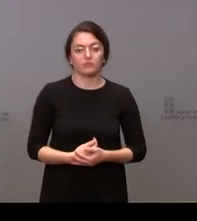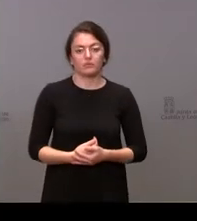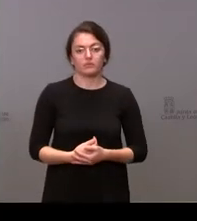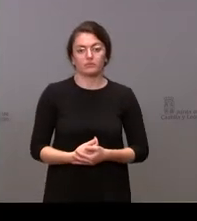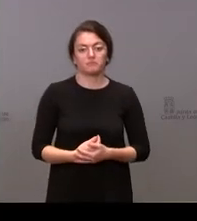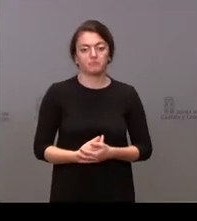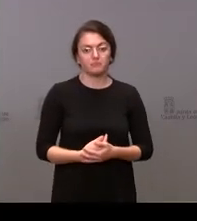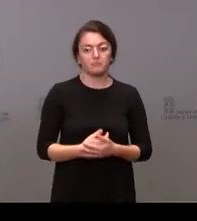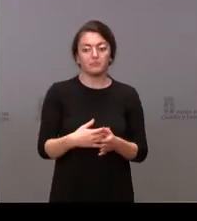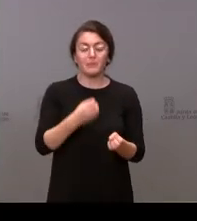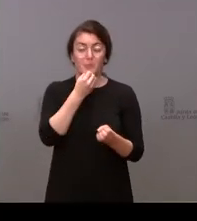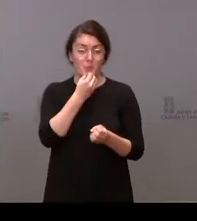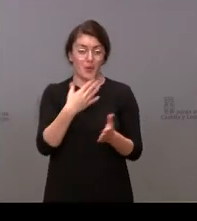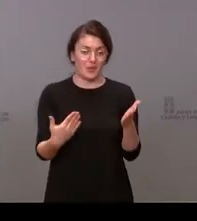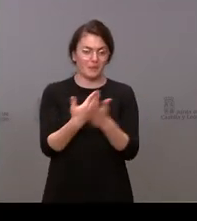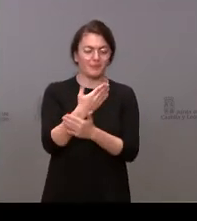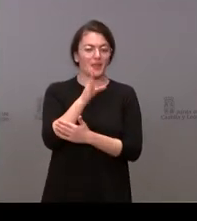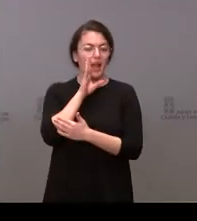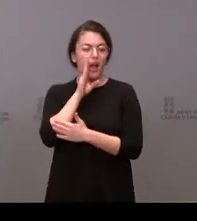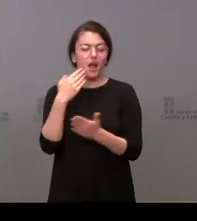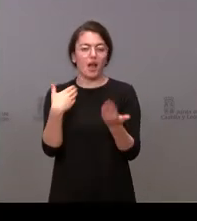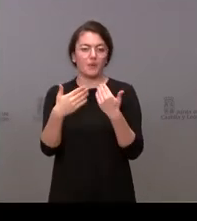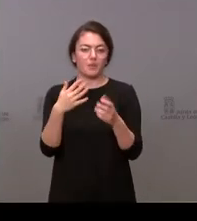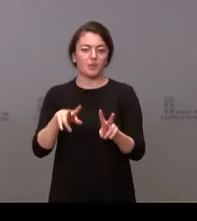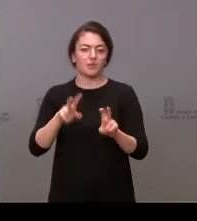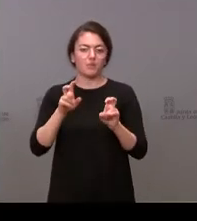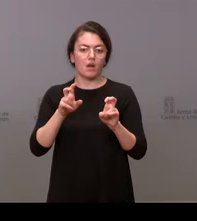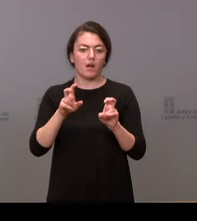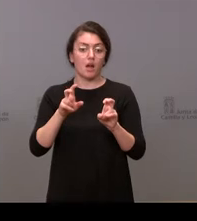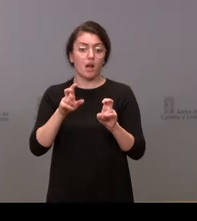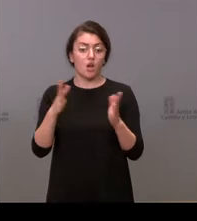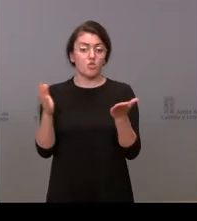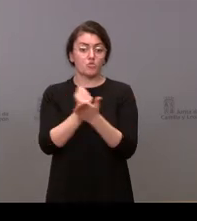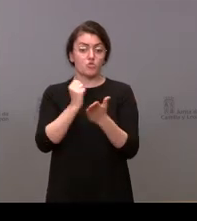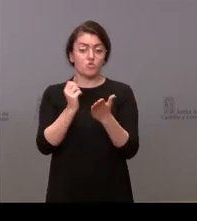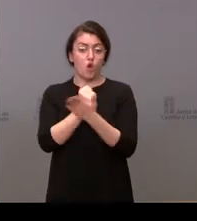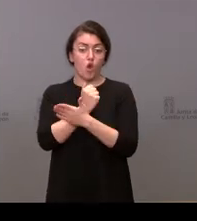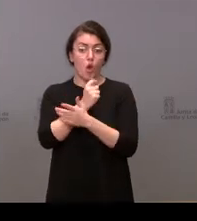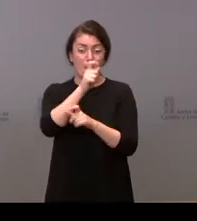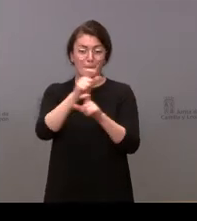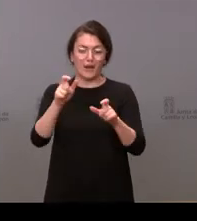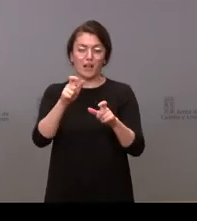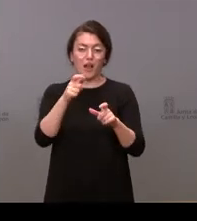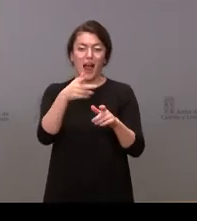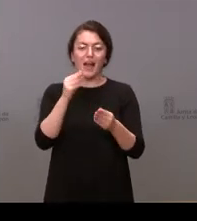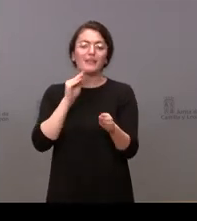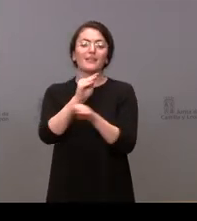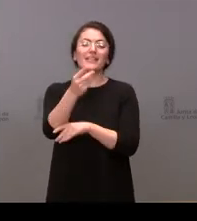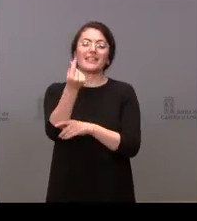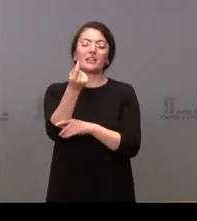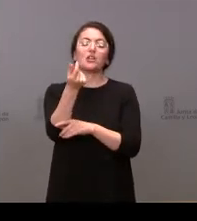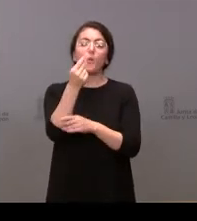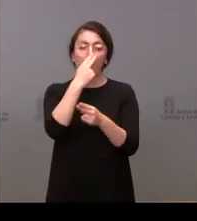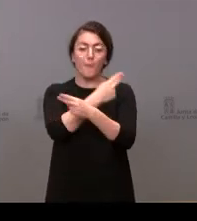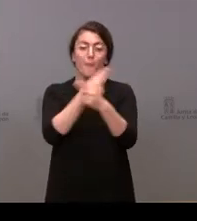Sí, ¿qué tal? Buenos días. Cuando hablaban de que tendrán que ser transparentes todos los que reciban dinero público, no sé si está hablando solo de